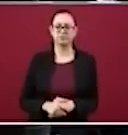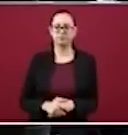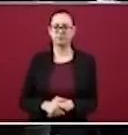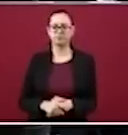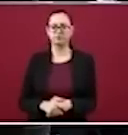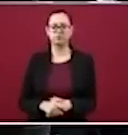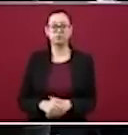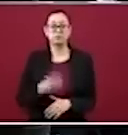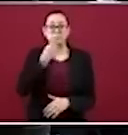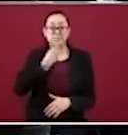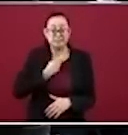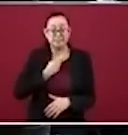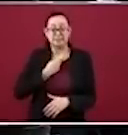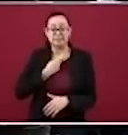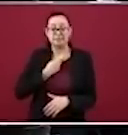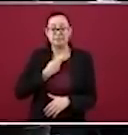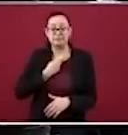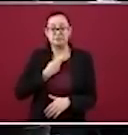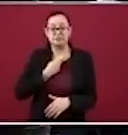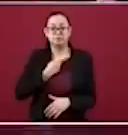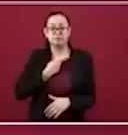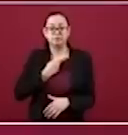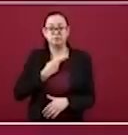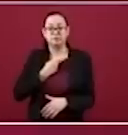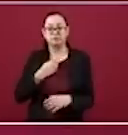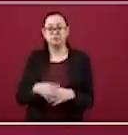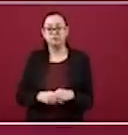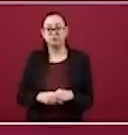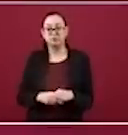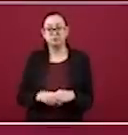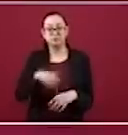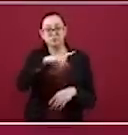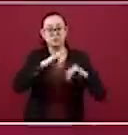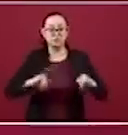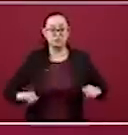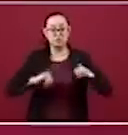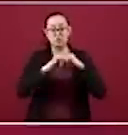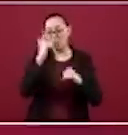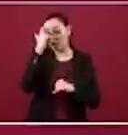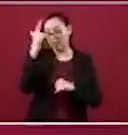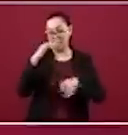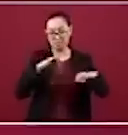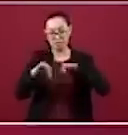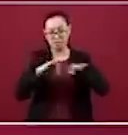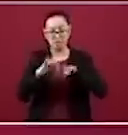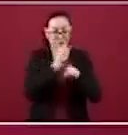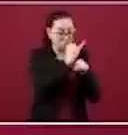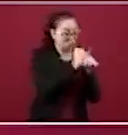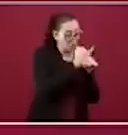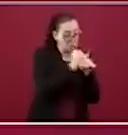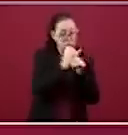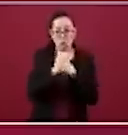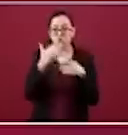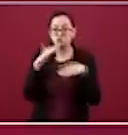me informaron de que uno de los últimos estudios que había hecho el Instituto del Emprendedor era sobre el